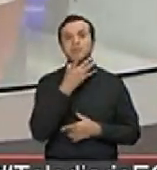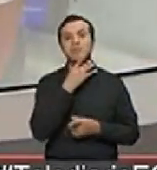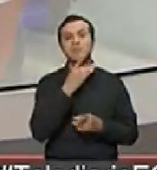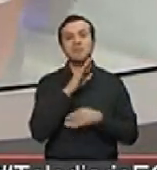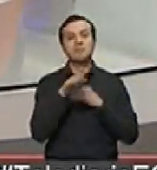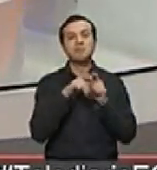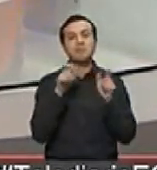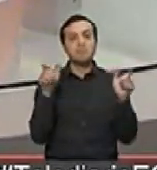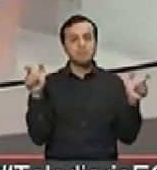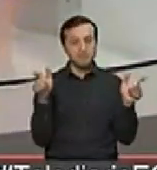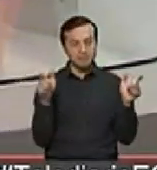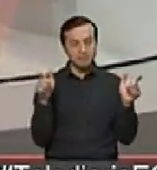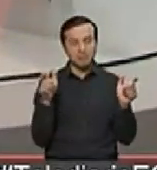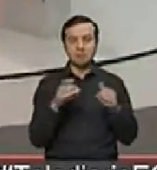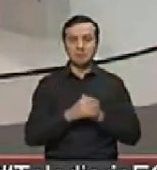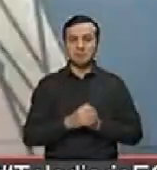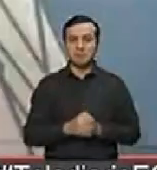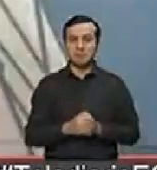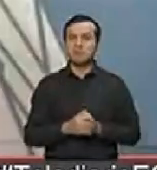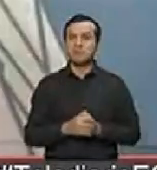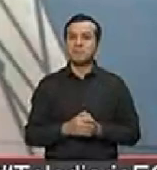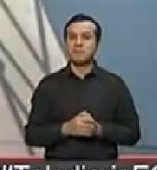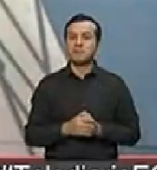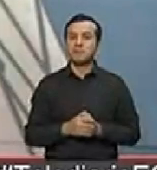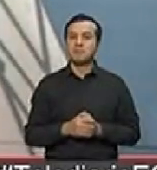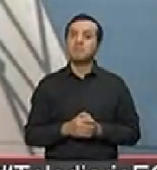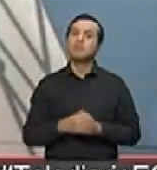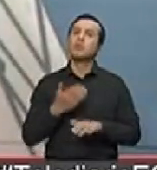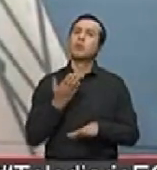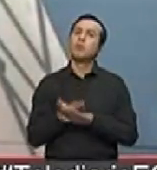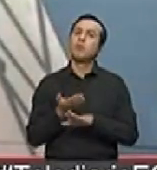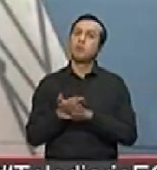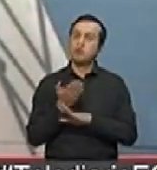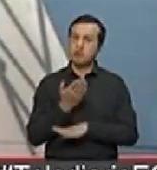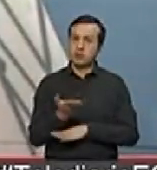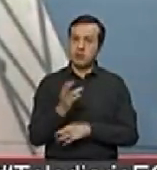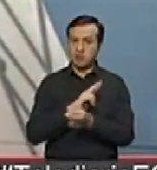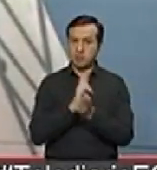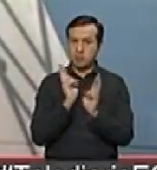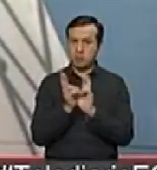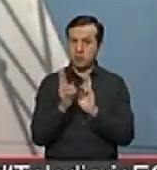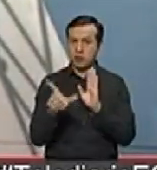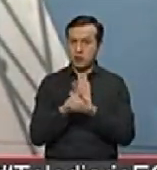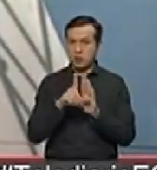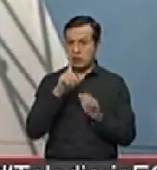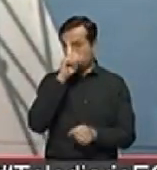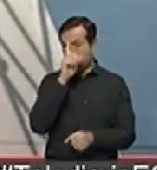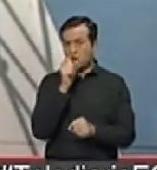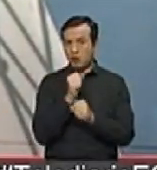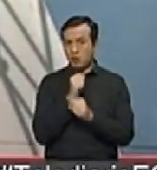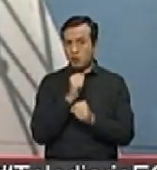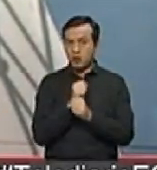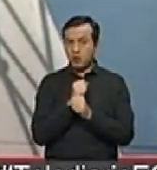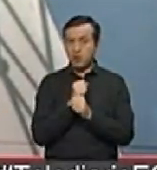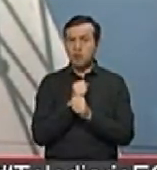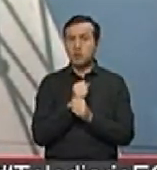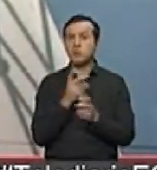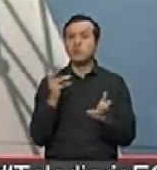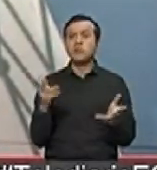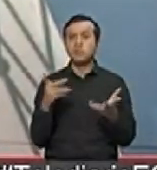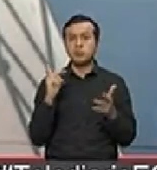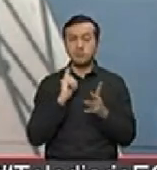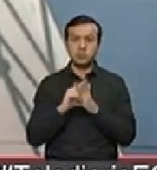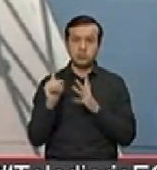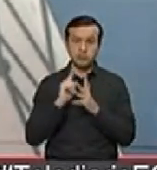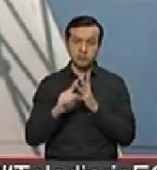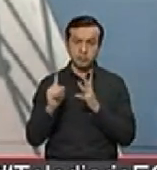los televidentes de este telediario. El tema que lo hemos planteado son estas reformas laborales que pues han causado muchísima expectativa en los